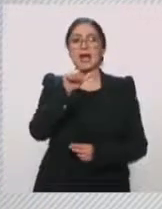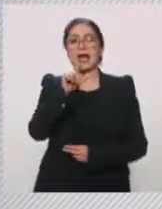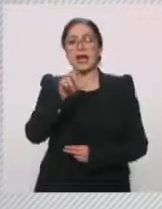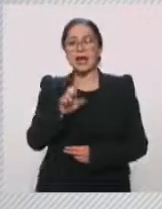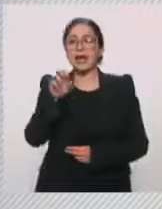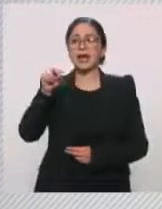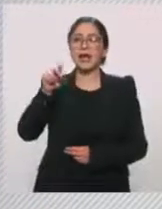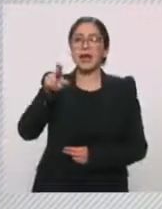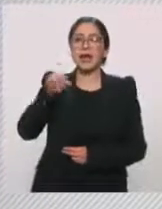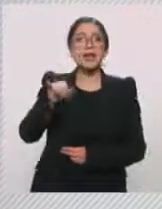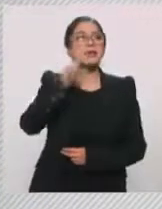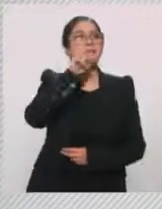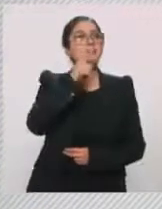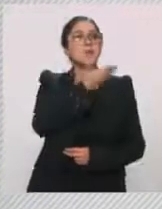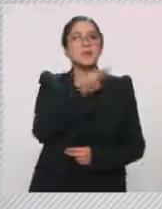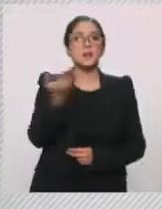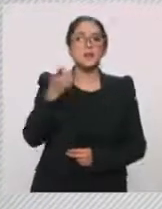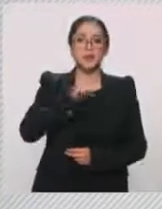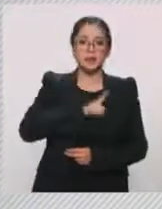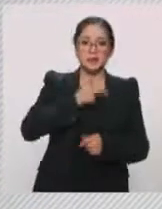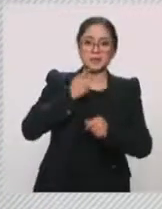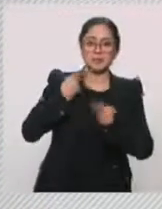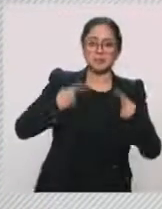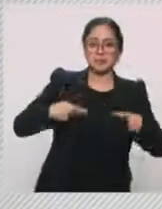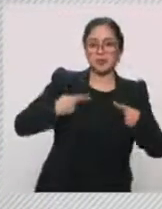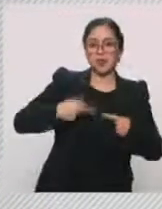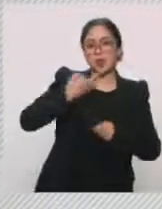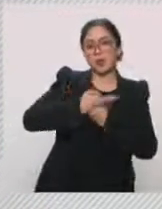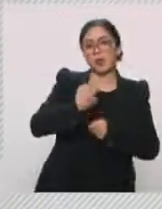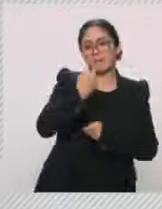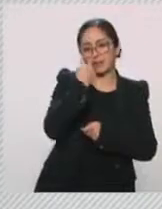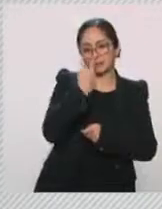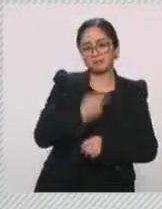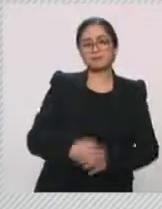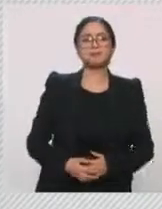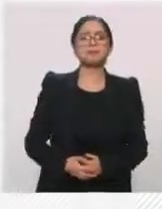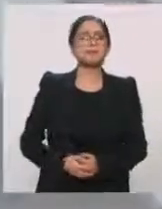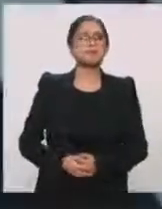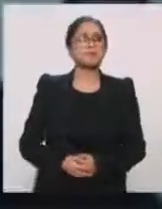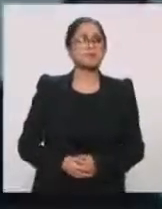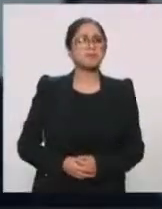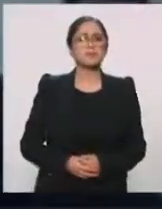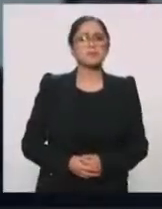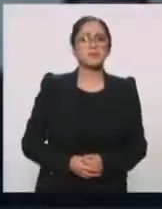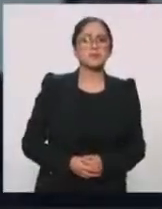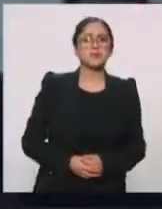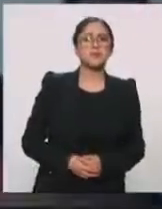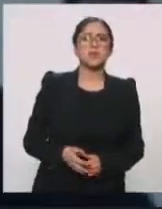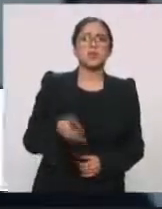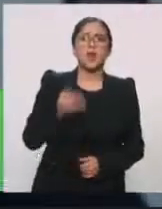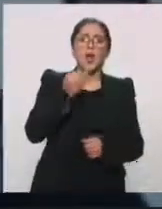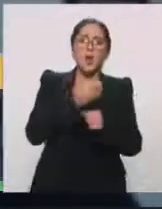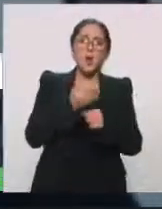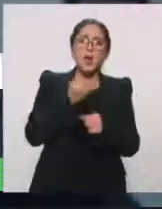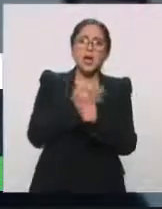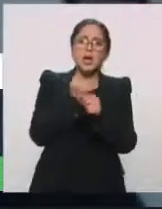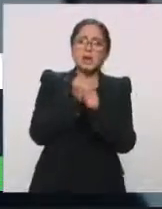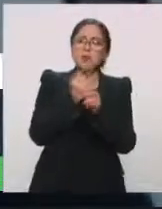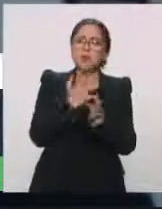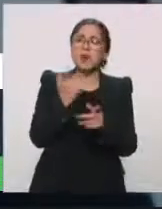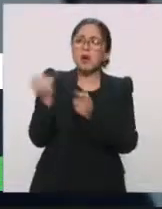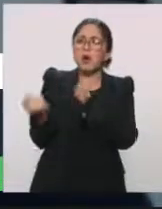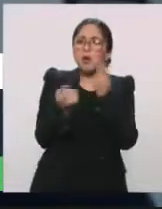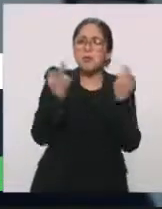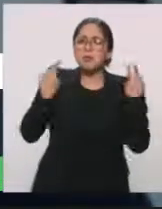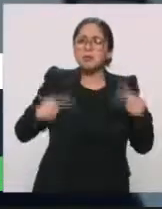audiencia. Pues sí, en efecto, a este pequeño dato que muchas veces se nos olvida en